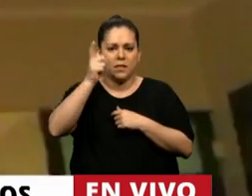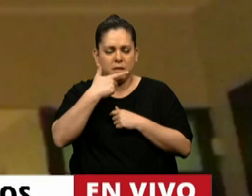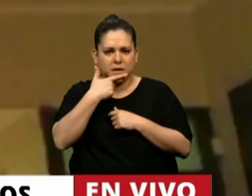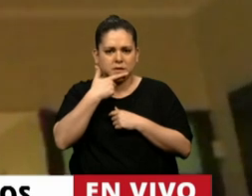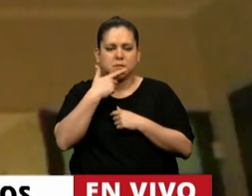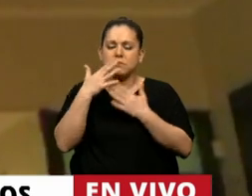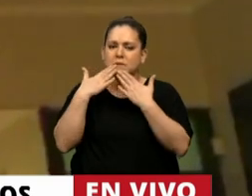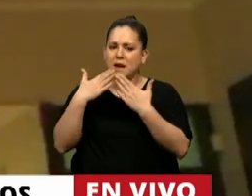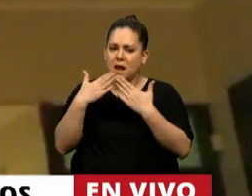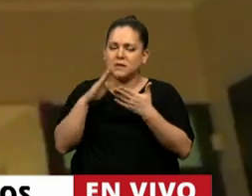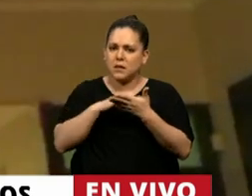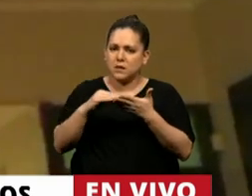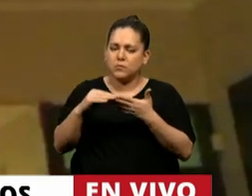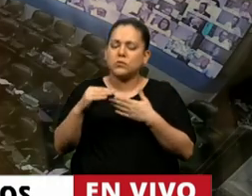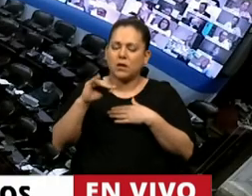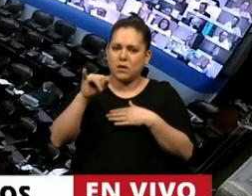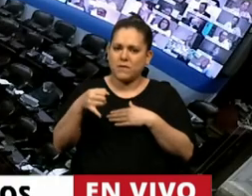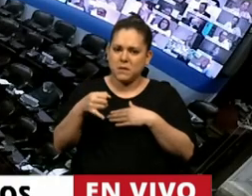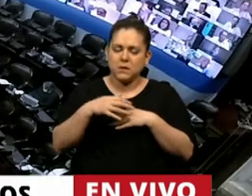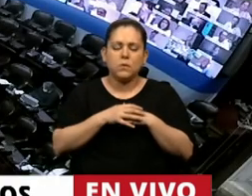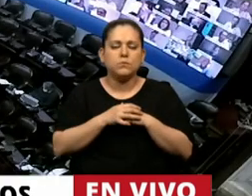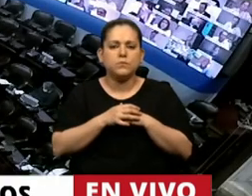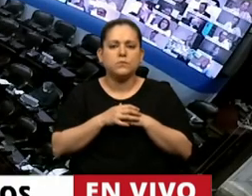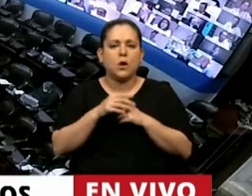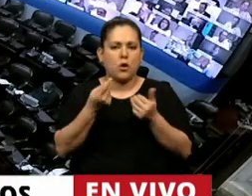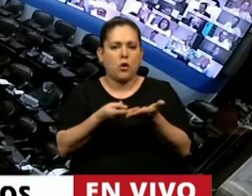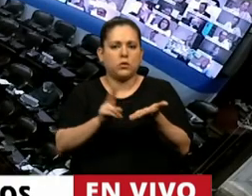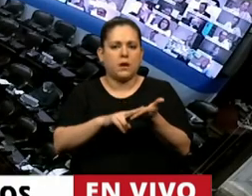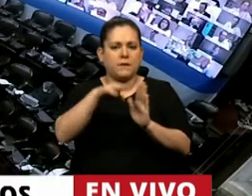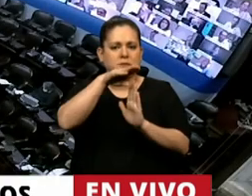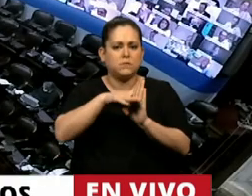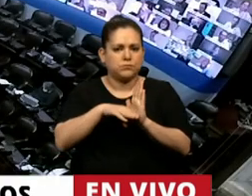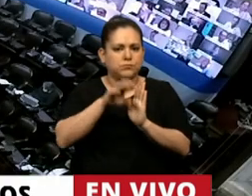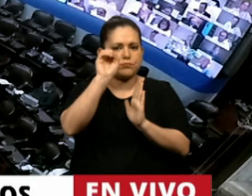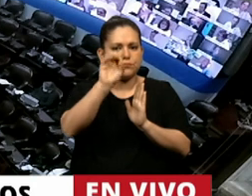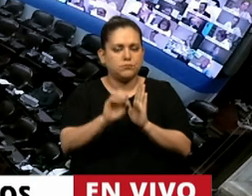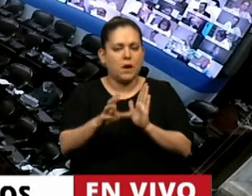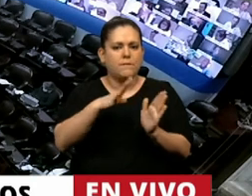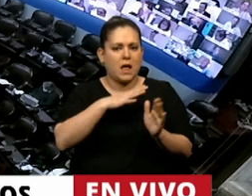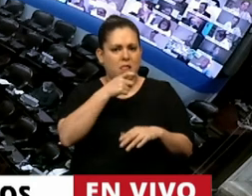Gracias diputado voy a reiterar los que llamé a votación y no